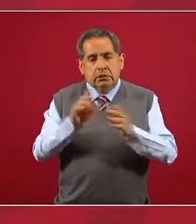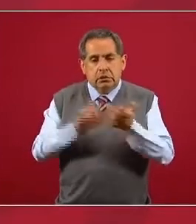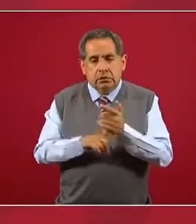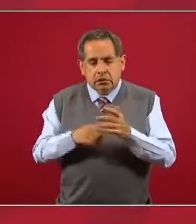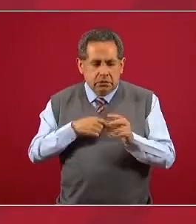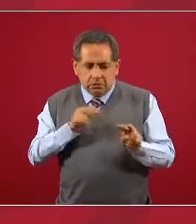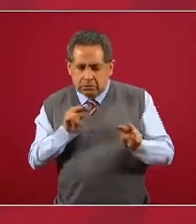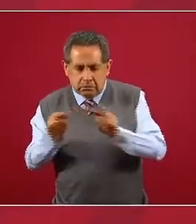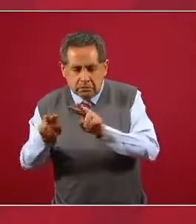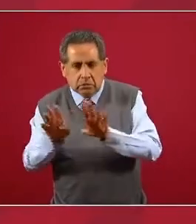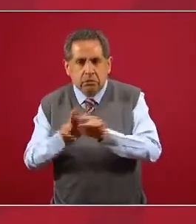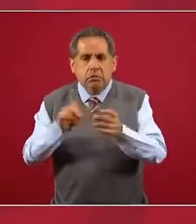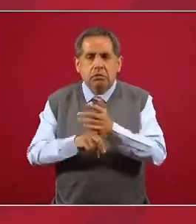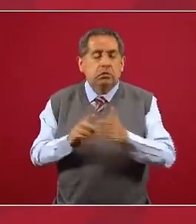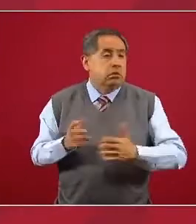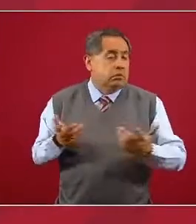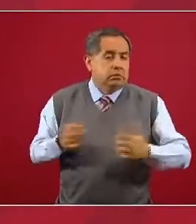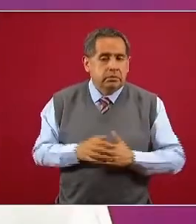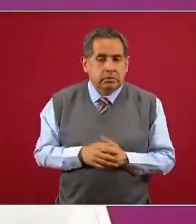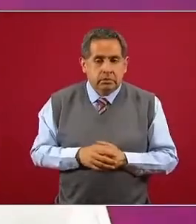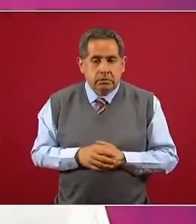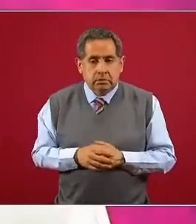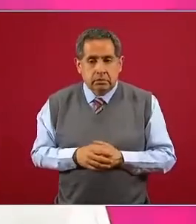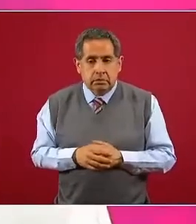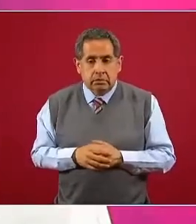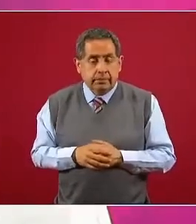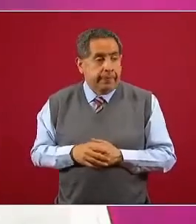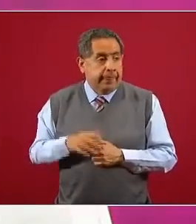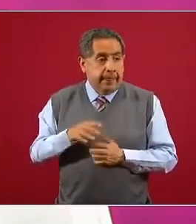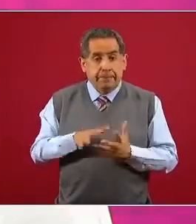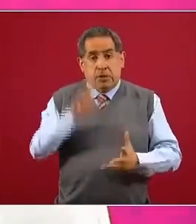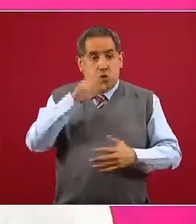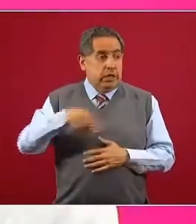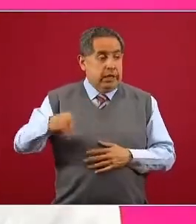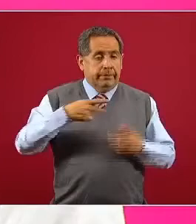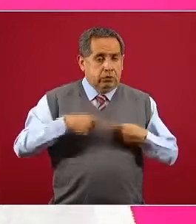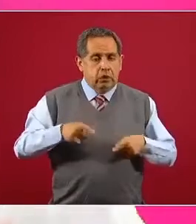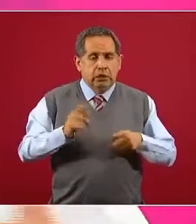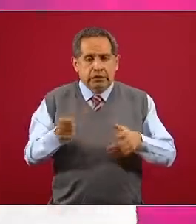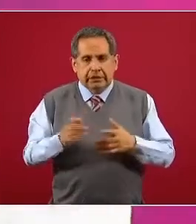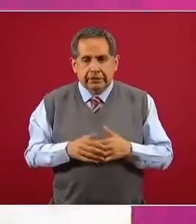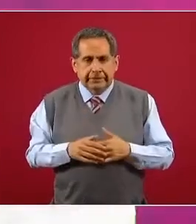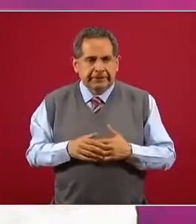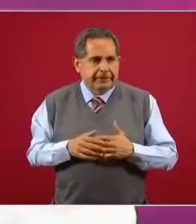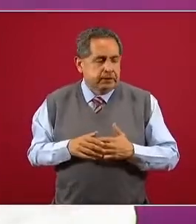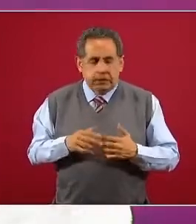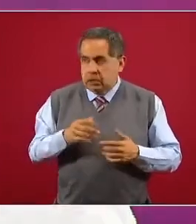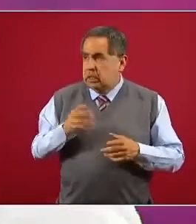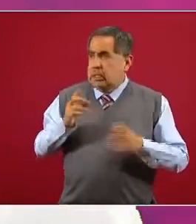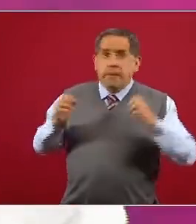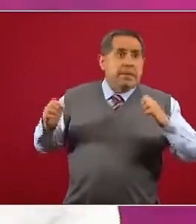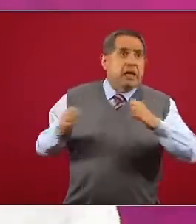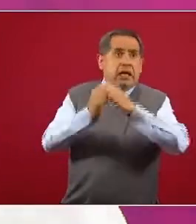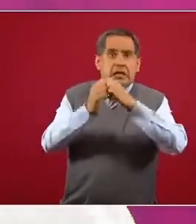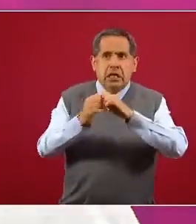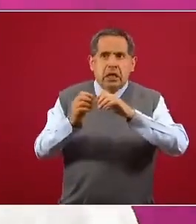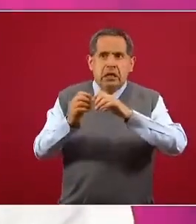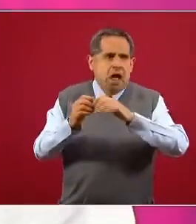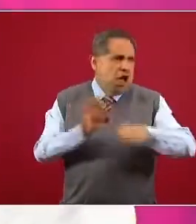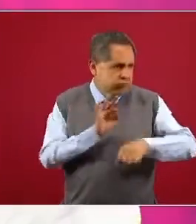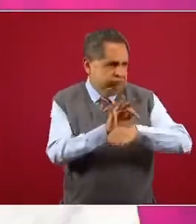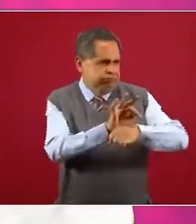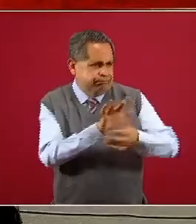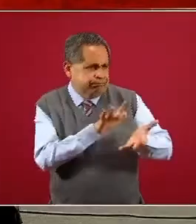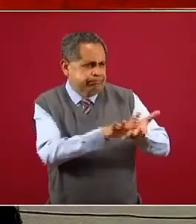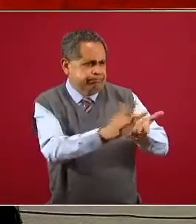nuestra apreciación que es la conducta mayoritaria, solidaridad. Solidaridad, y nos volcamos